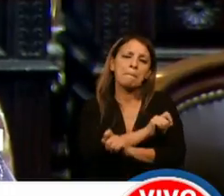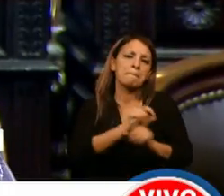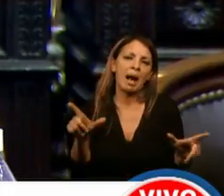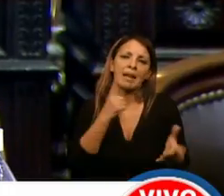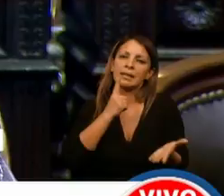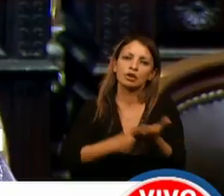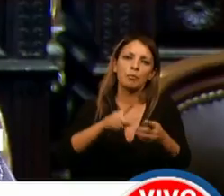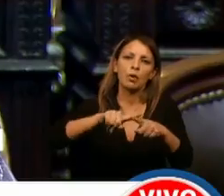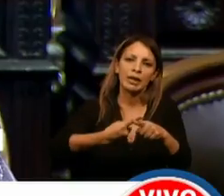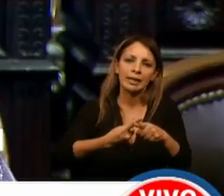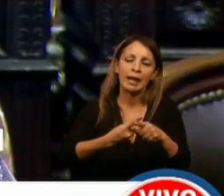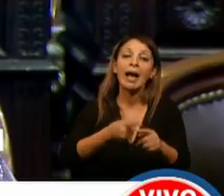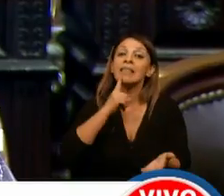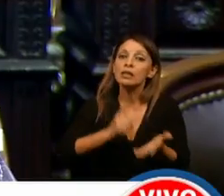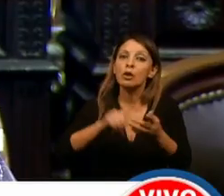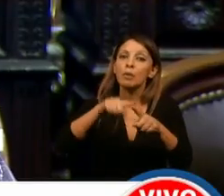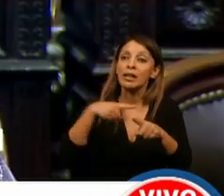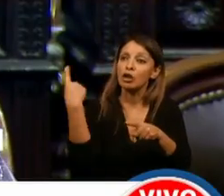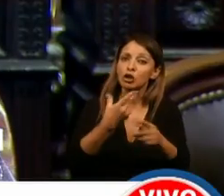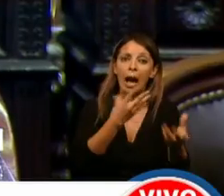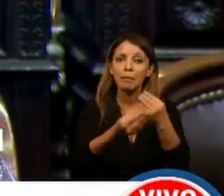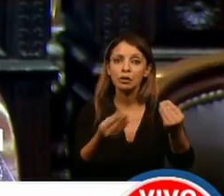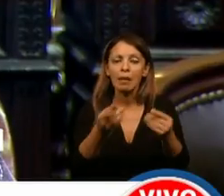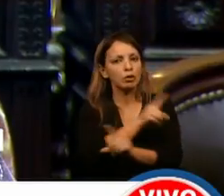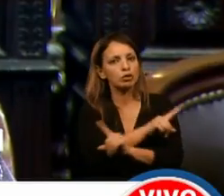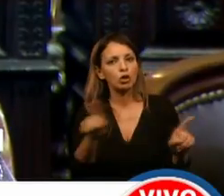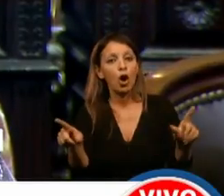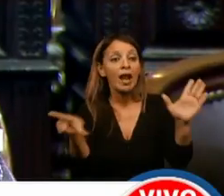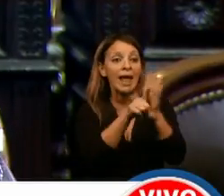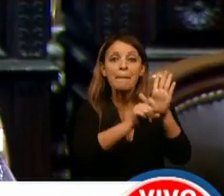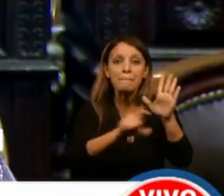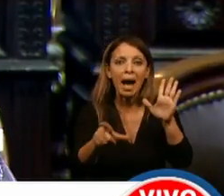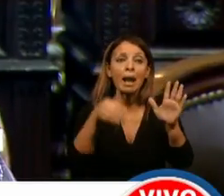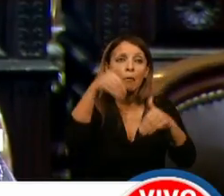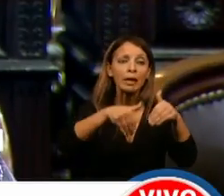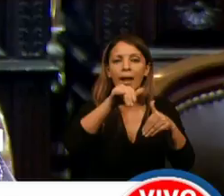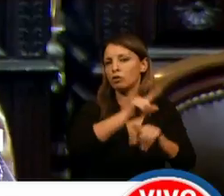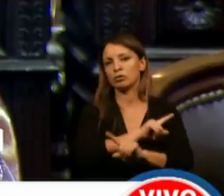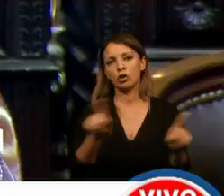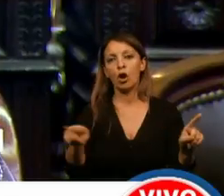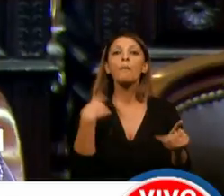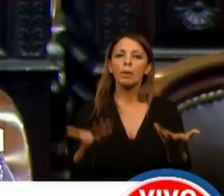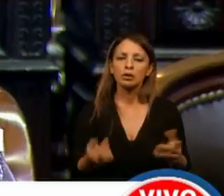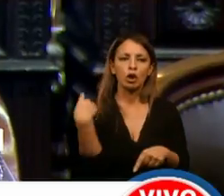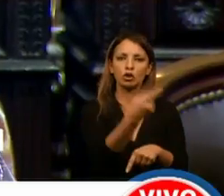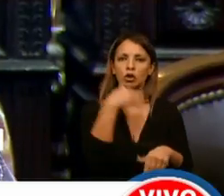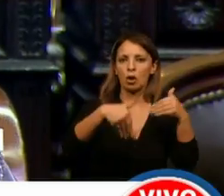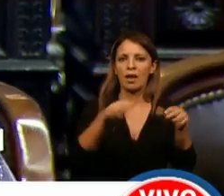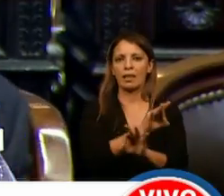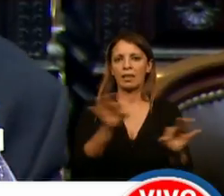las malas políticas no debe ser acompañada y las malas leyes no de ser votadas por eso no vamos a obtener muchos de nosotros gracias señor